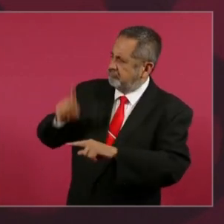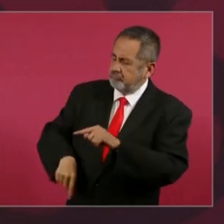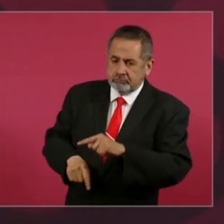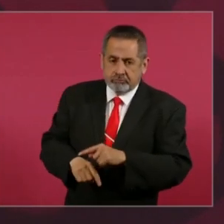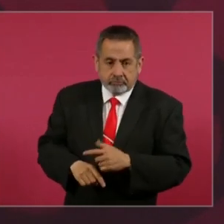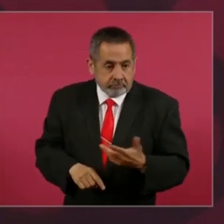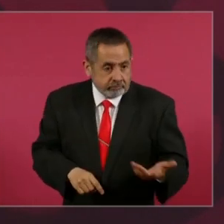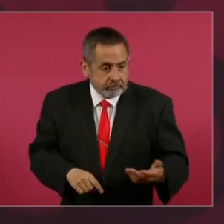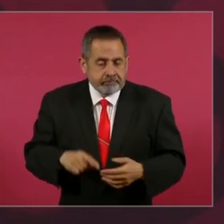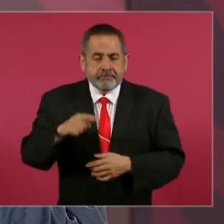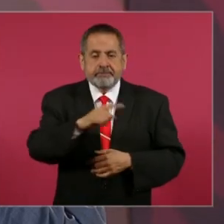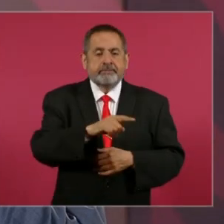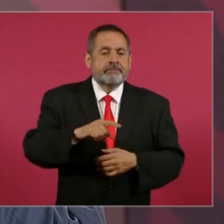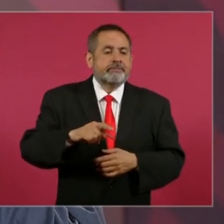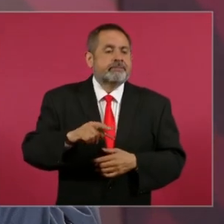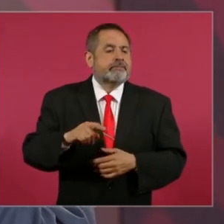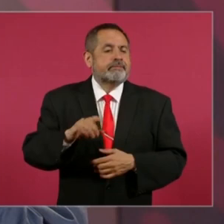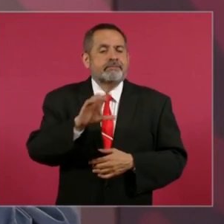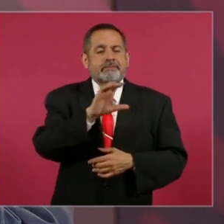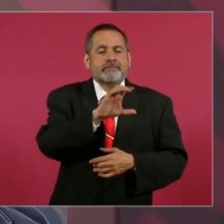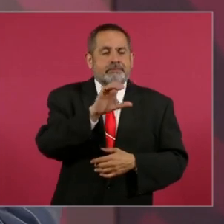Los del Consejo Coordinador Empresarial,